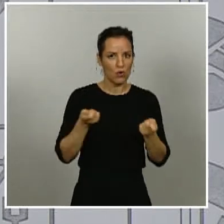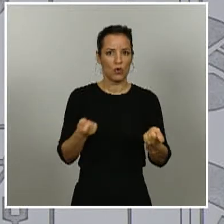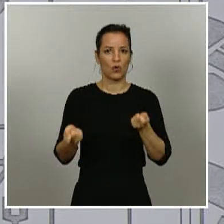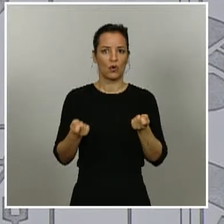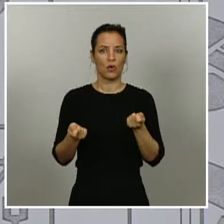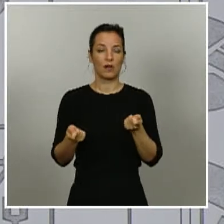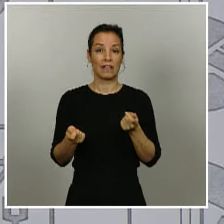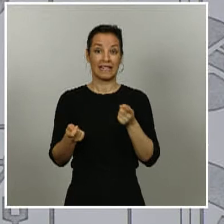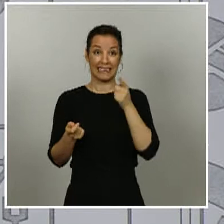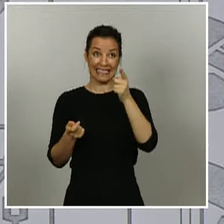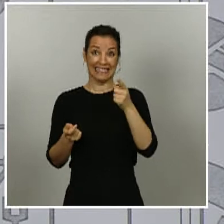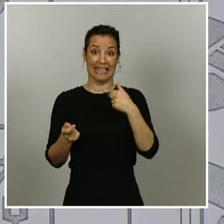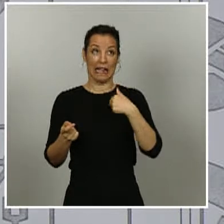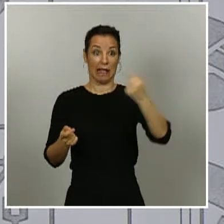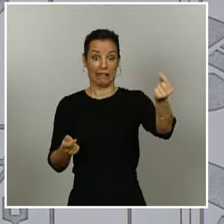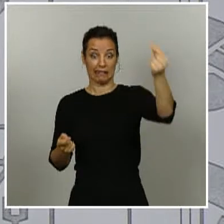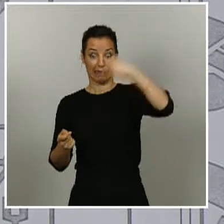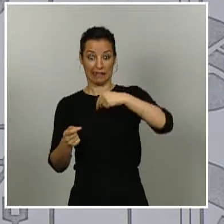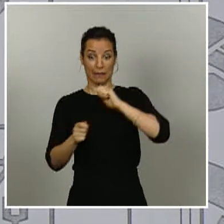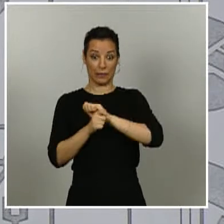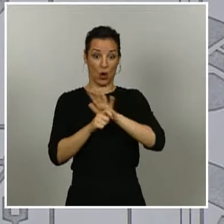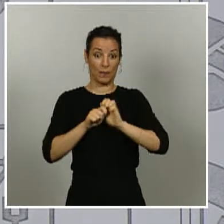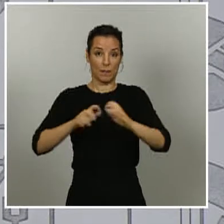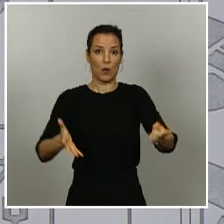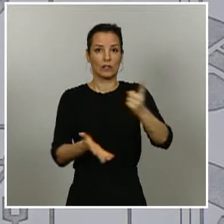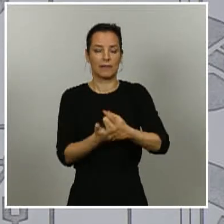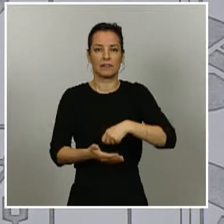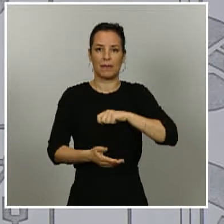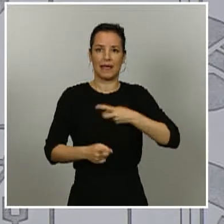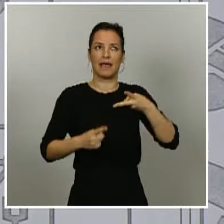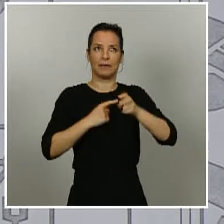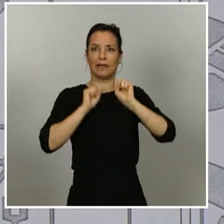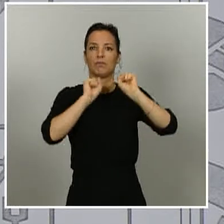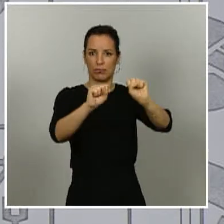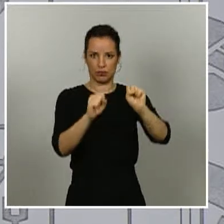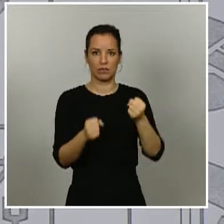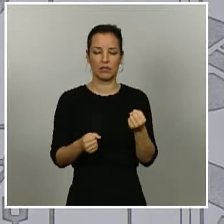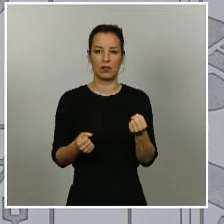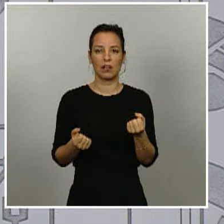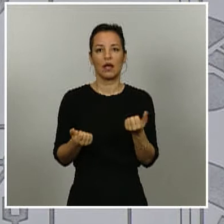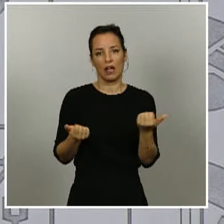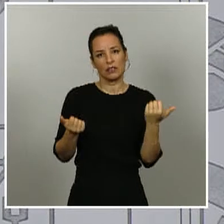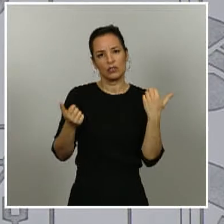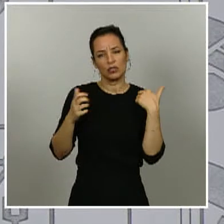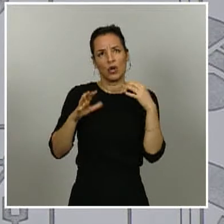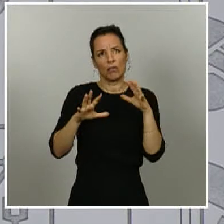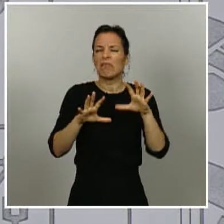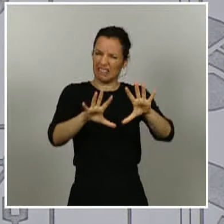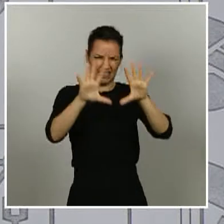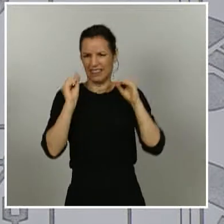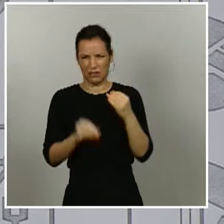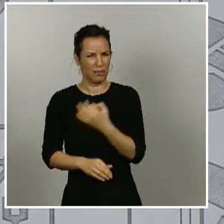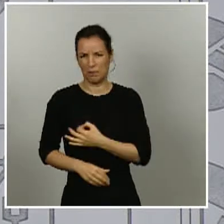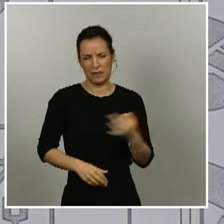posibles reintroducciones. Por lo tanto, puedo entender, de hecho la entiendo perfectamente,